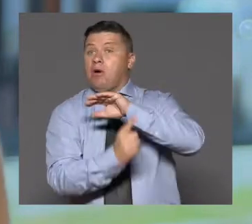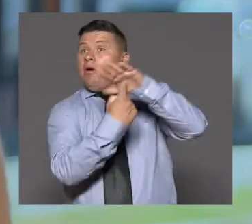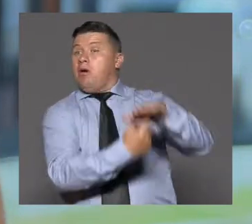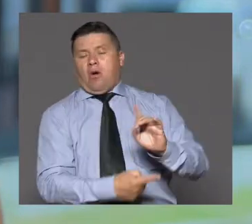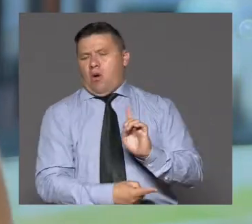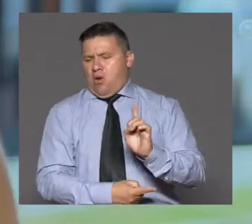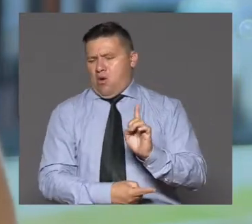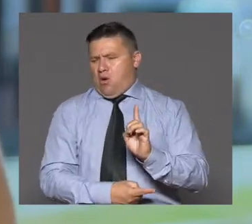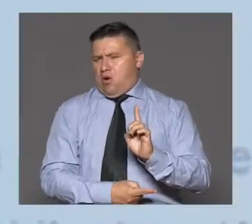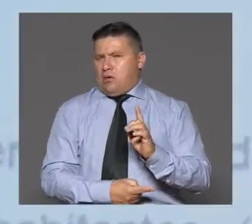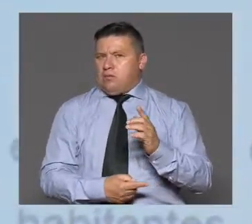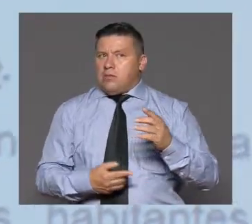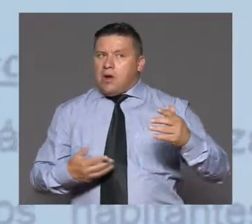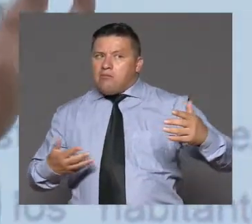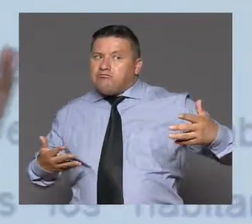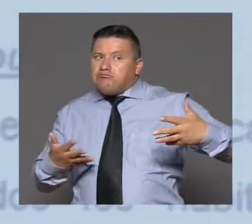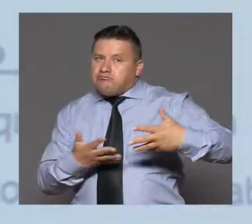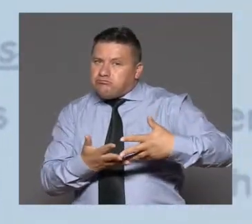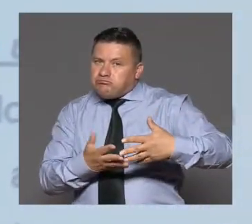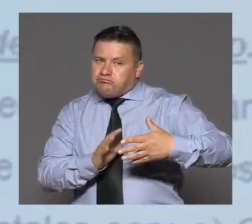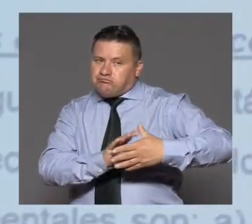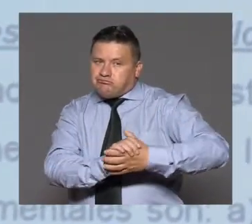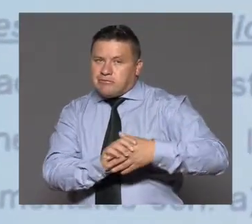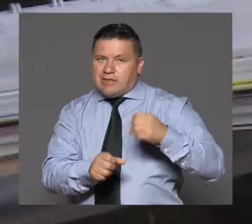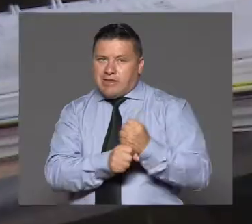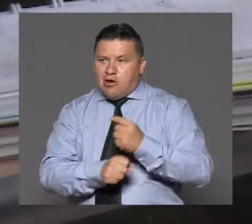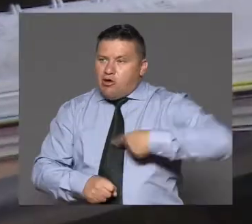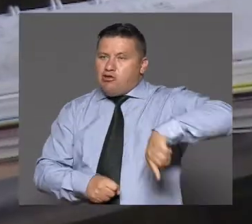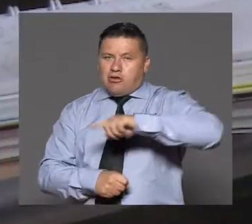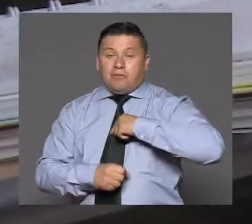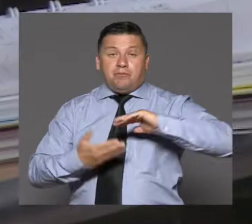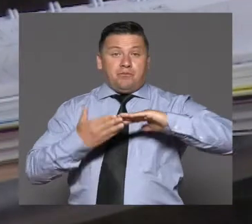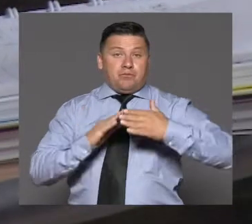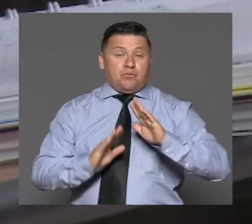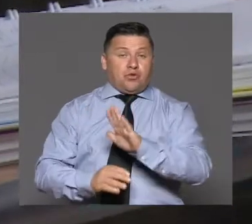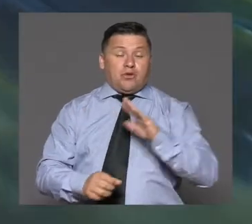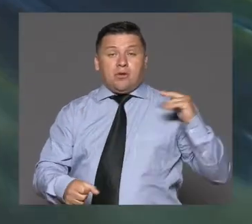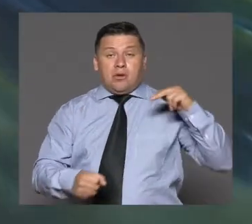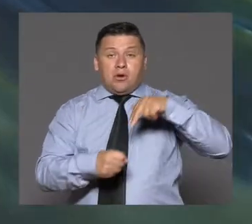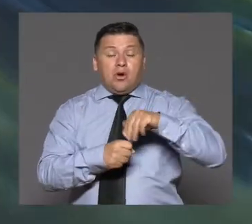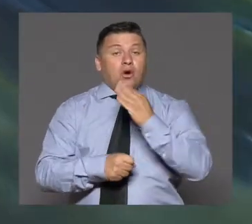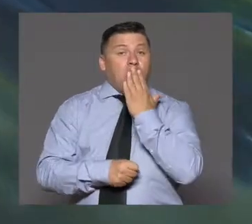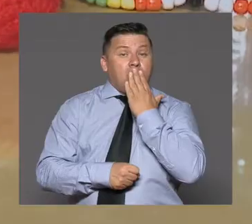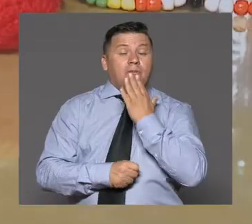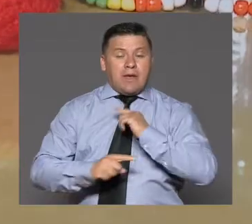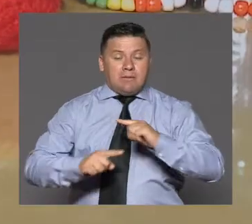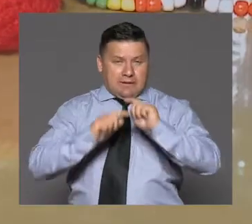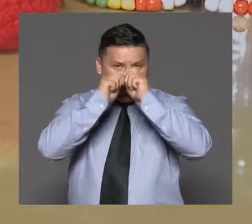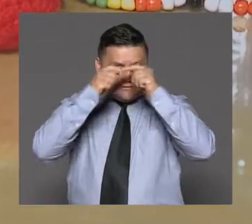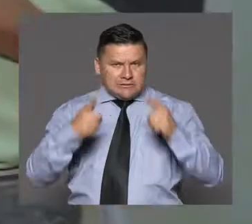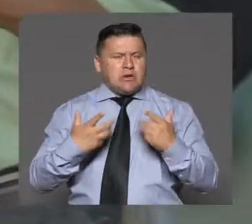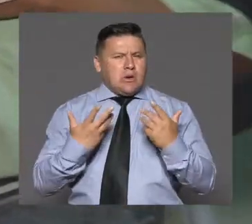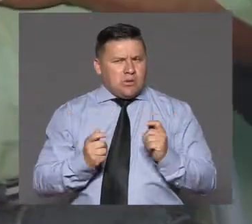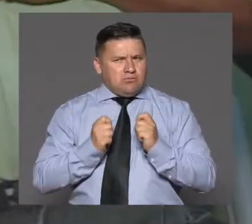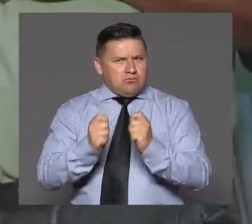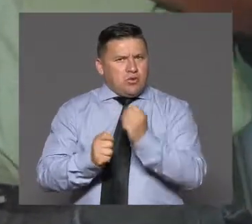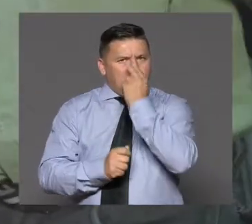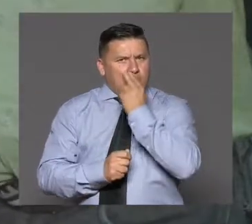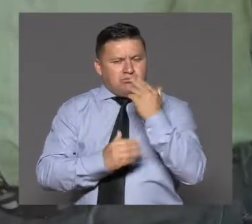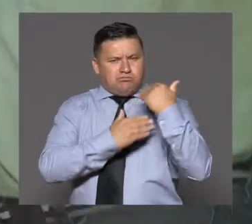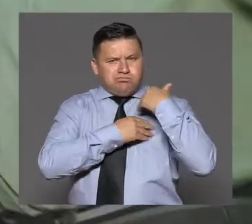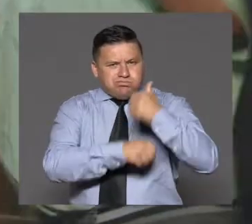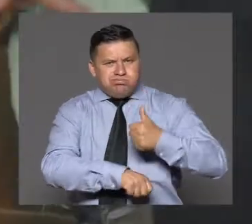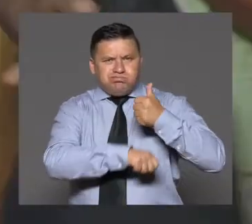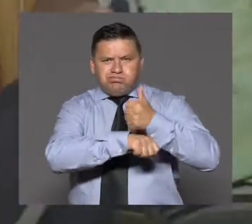sino haciendo un trabajo mancomunado entre todos. La formación de la comunidad indígena en administración pública ha llevado a que ocupen cargos